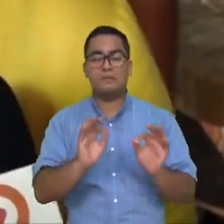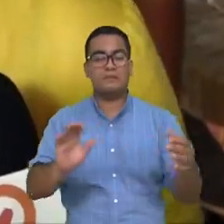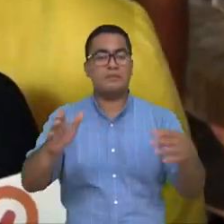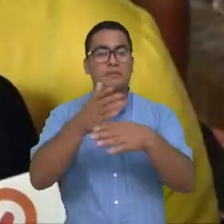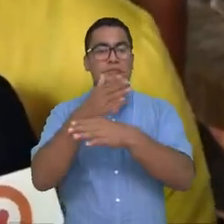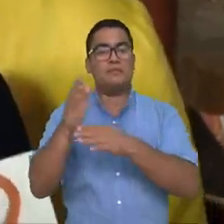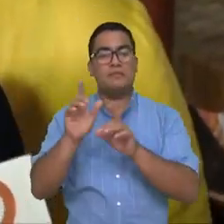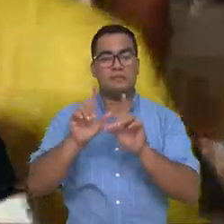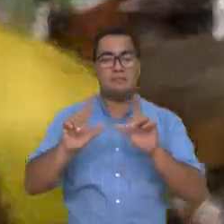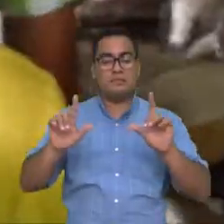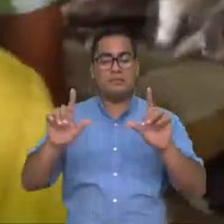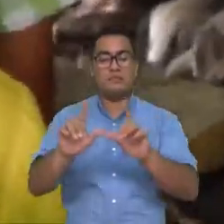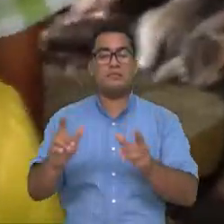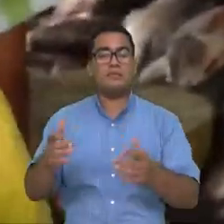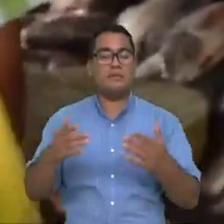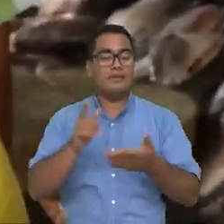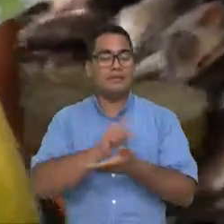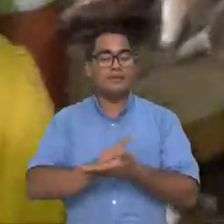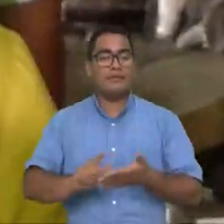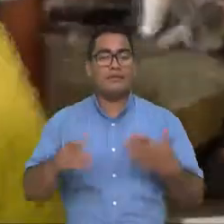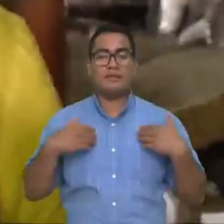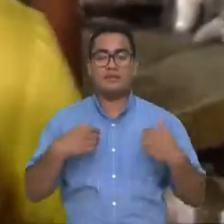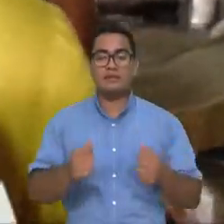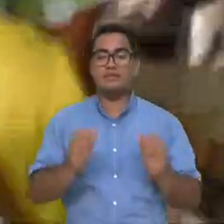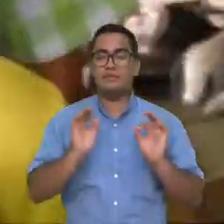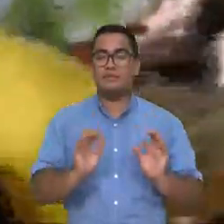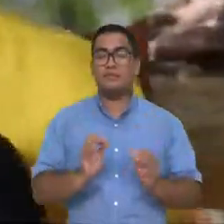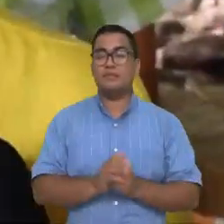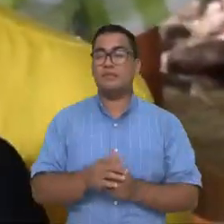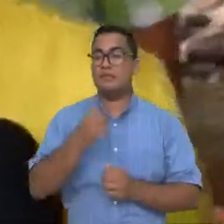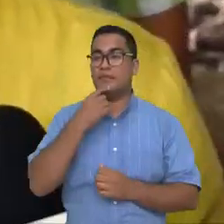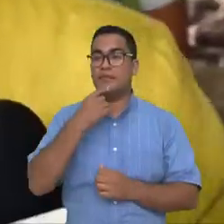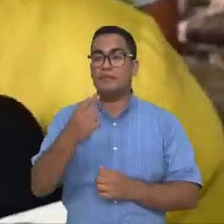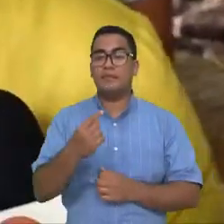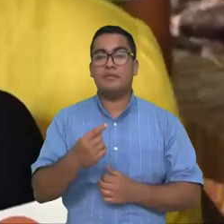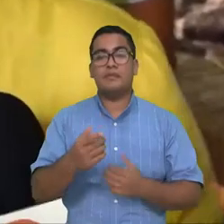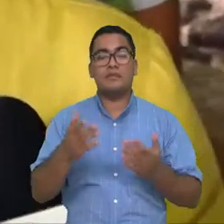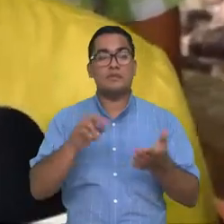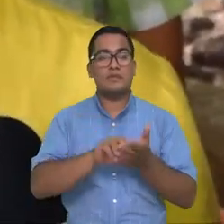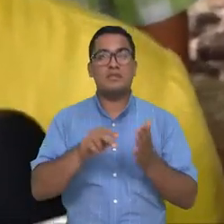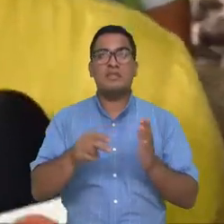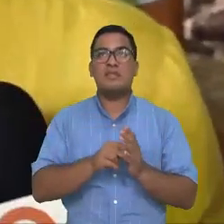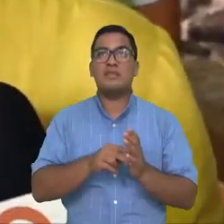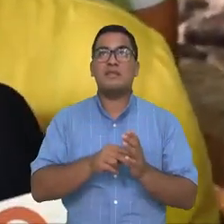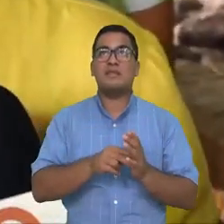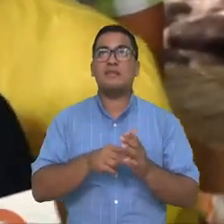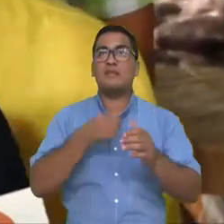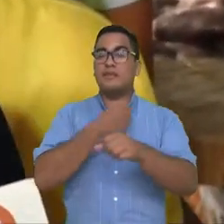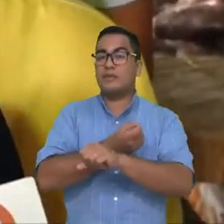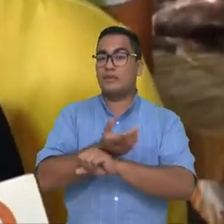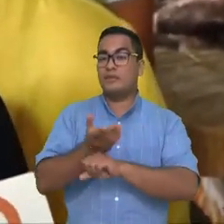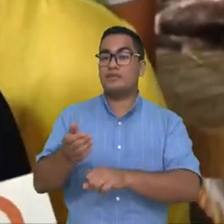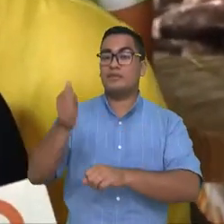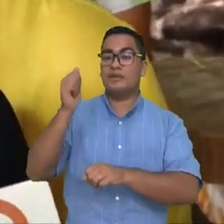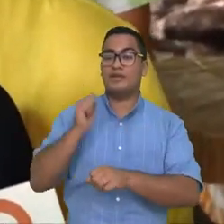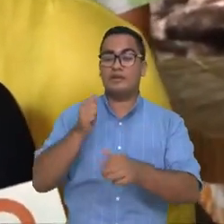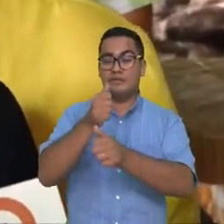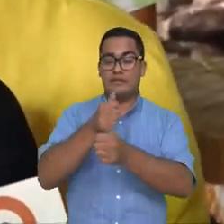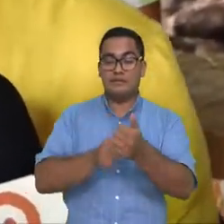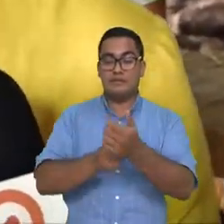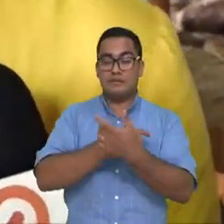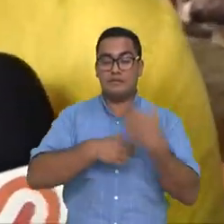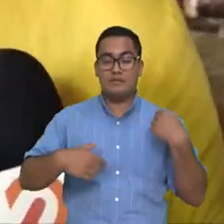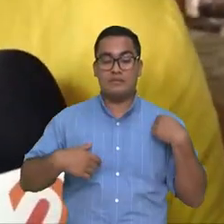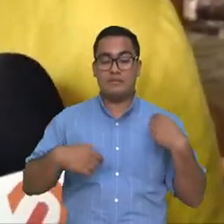lugares están tomando medidas sanitarias. Estamos diciéndole pues que cuáles son las últimas medidas a partir del anuncio que hizo ayer nuestra